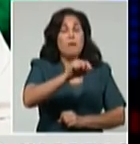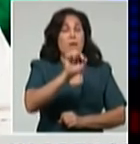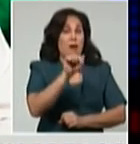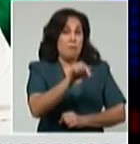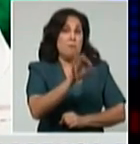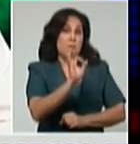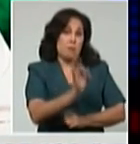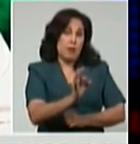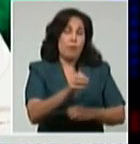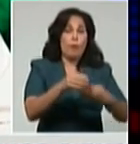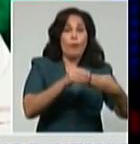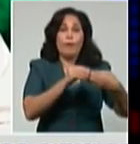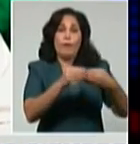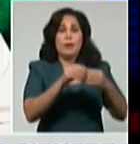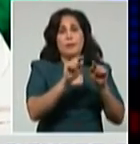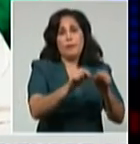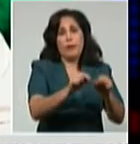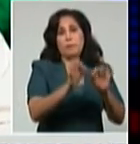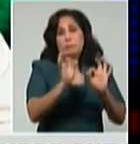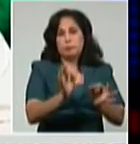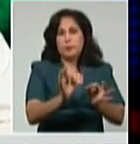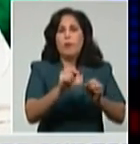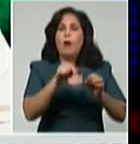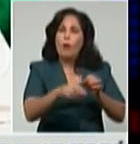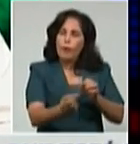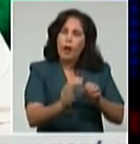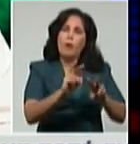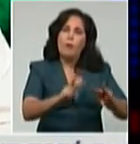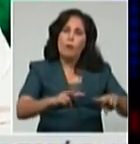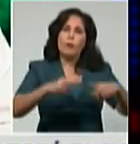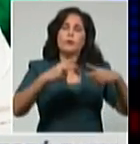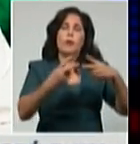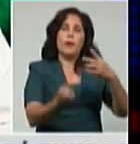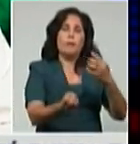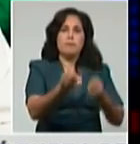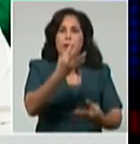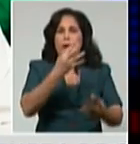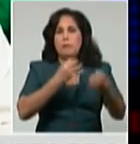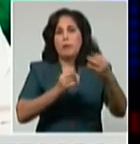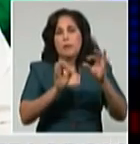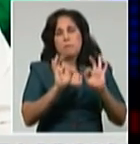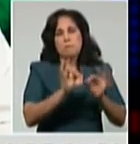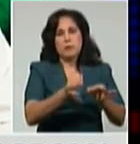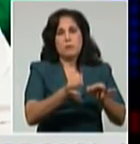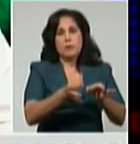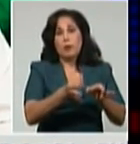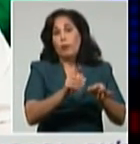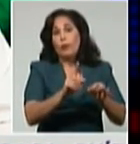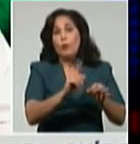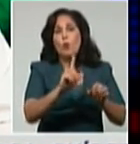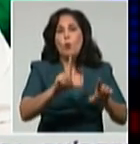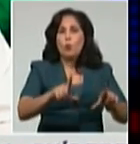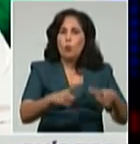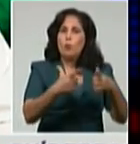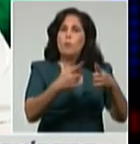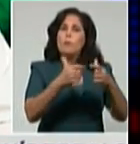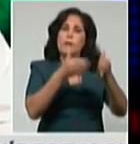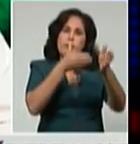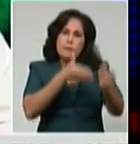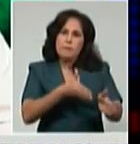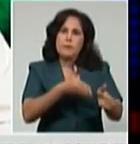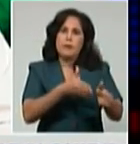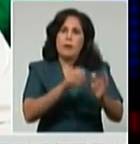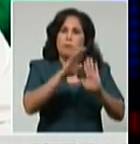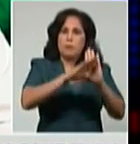de flexibilización de las medidas, y tal vez por el no cumplimiento siempre de todo lo que